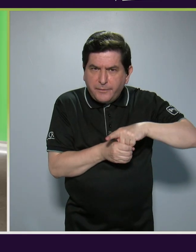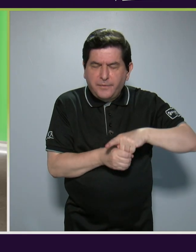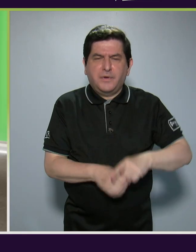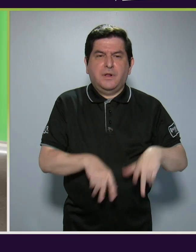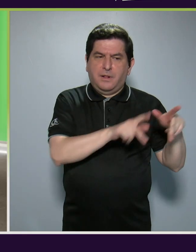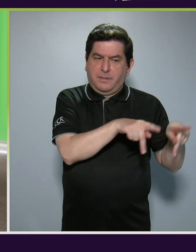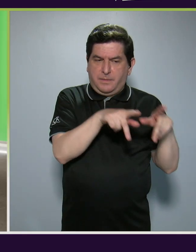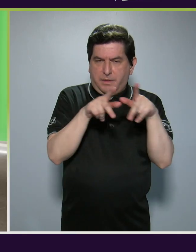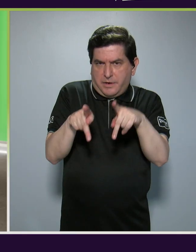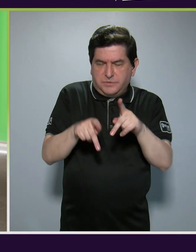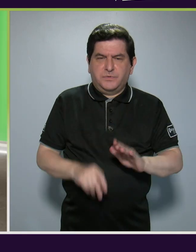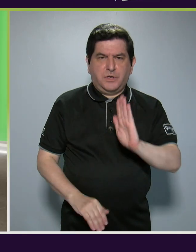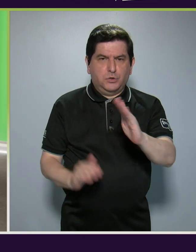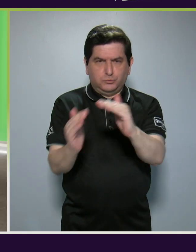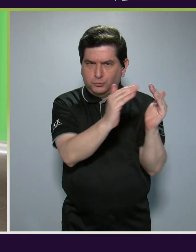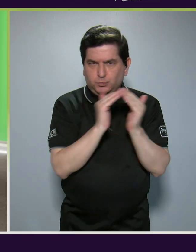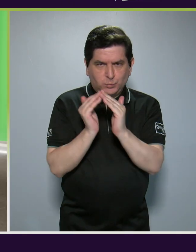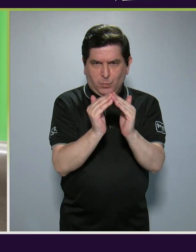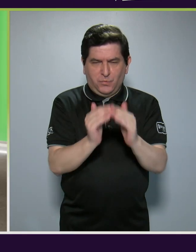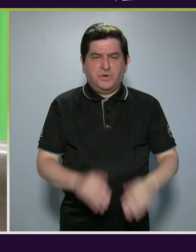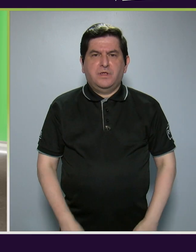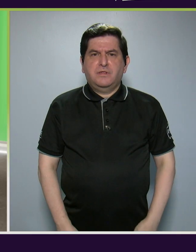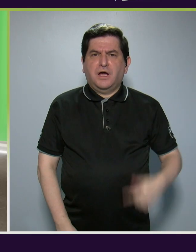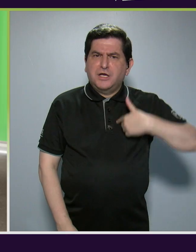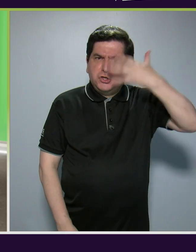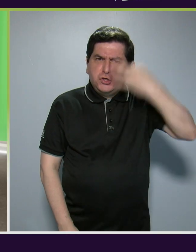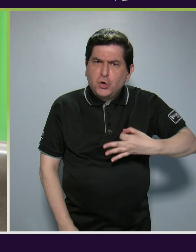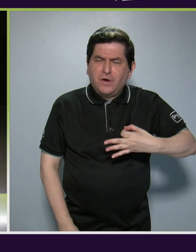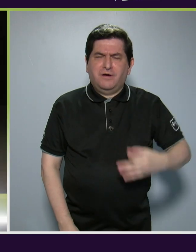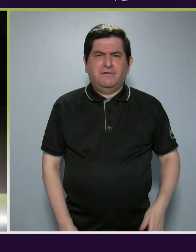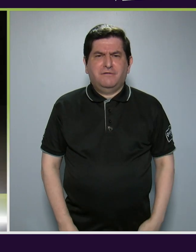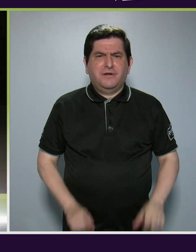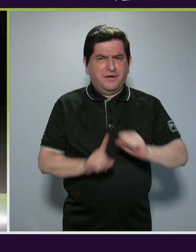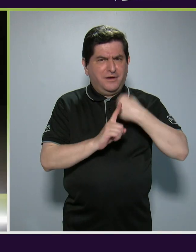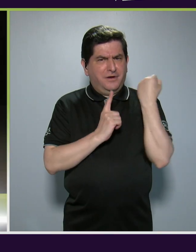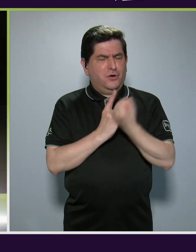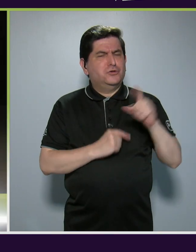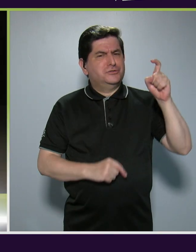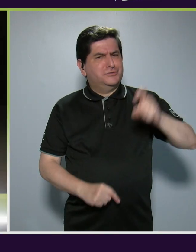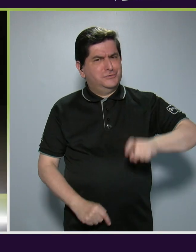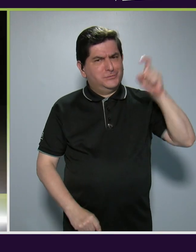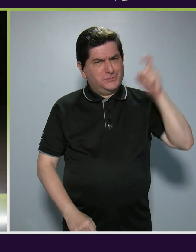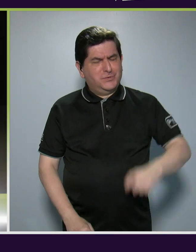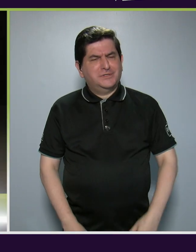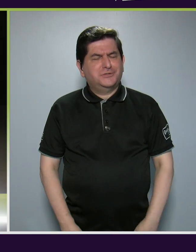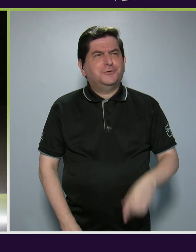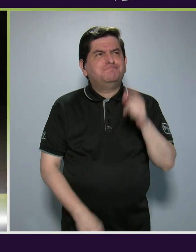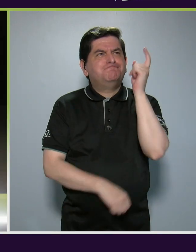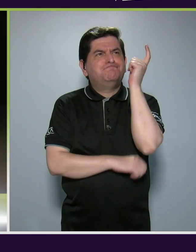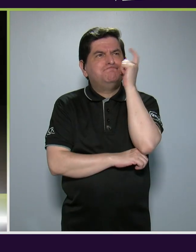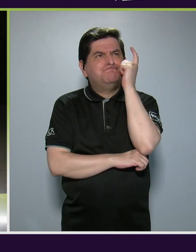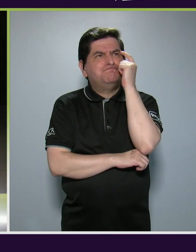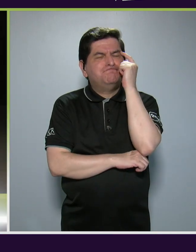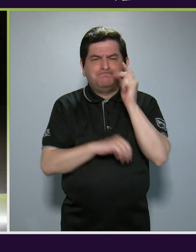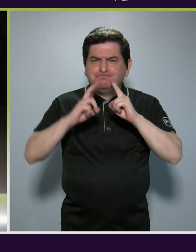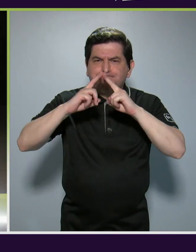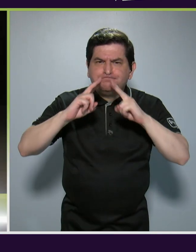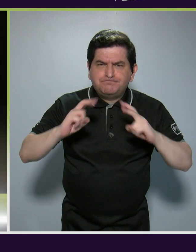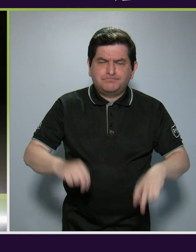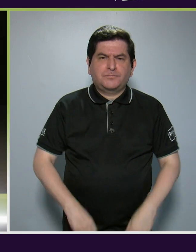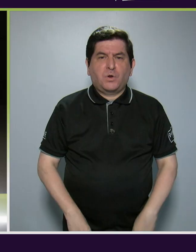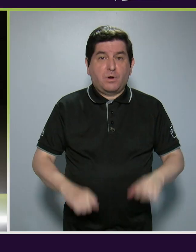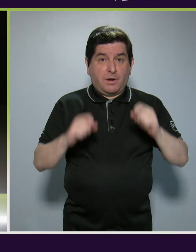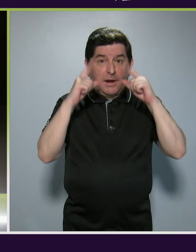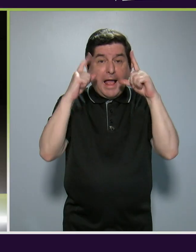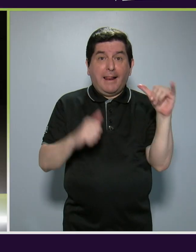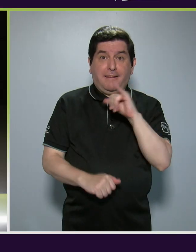las personas en sus comunidades, y creo que es un aspecto que también tenemos que pensar y que analizar, y como señal de alerta